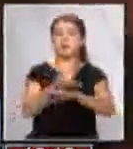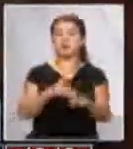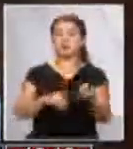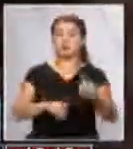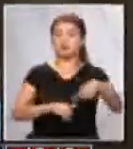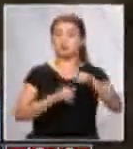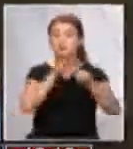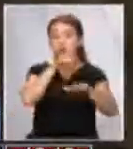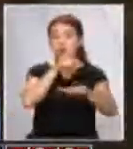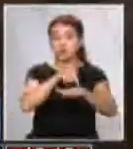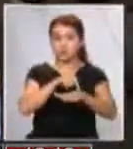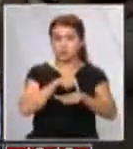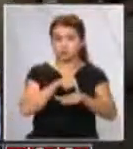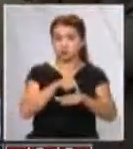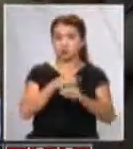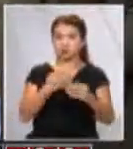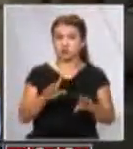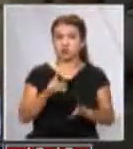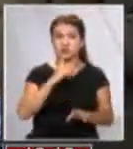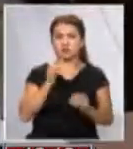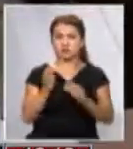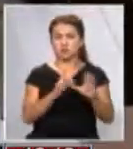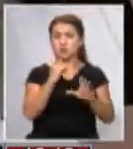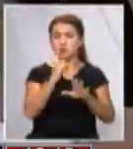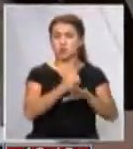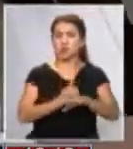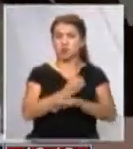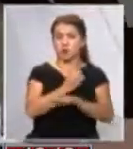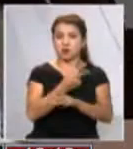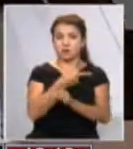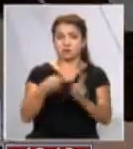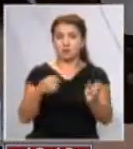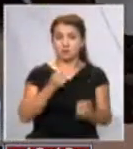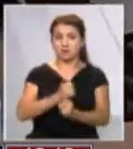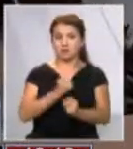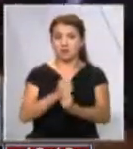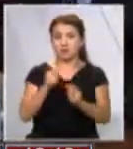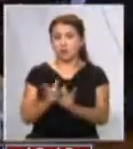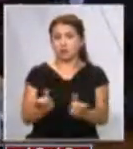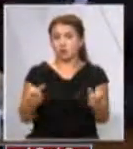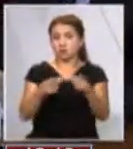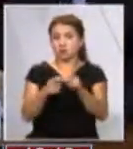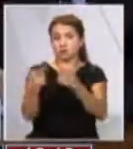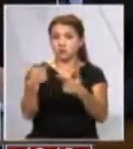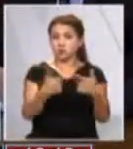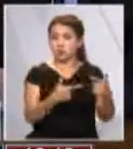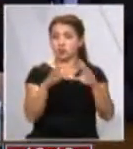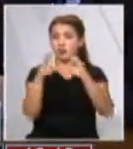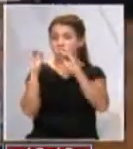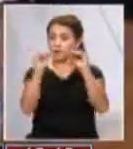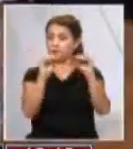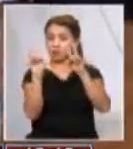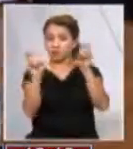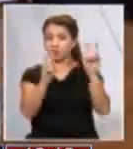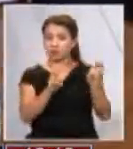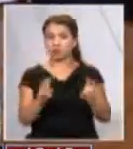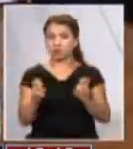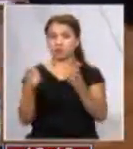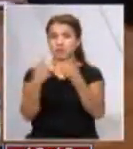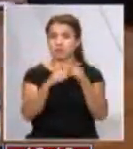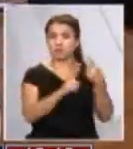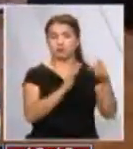próximos minutos, o que más bien ya lleva prácticamente una hora y media de trabajo este comité político donde se están abordando diversas áreas y la